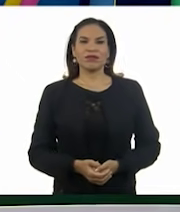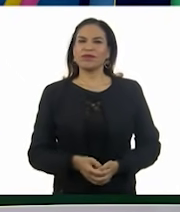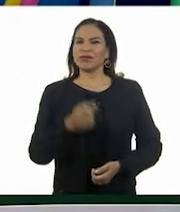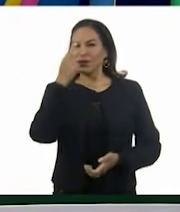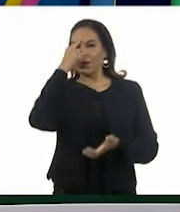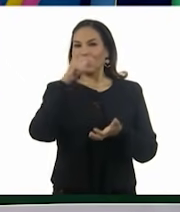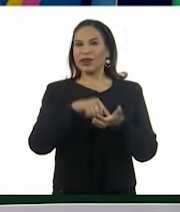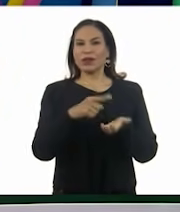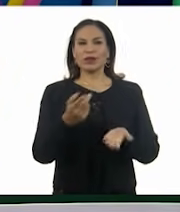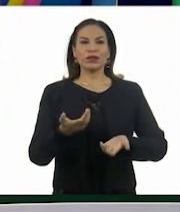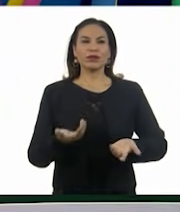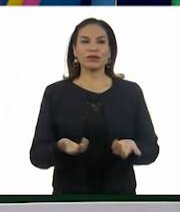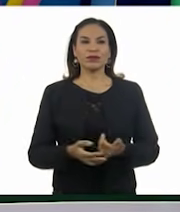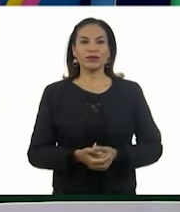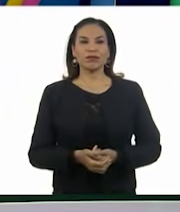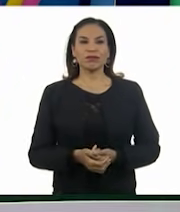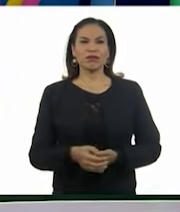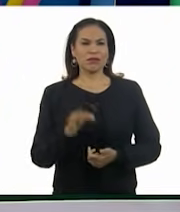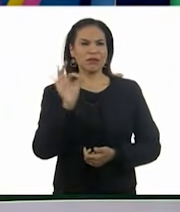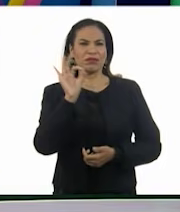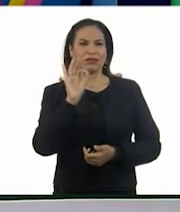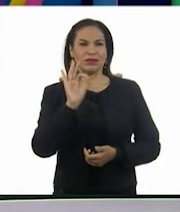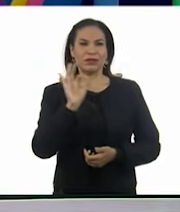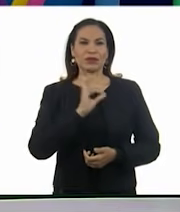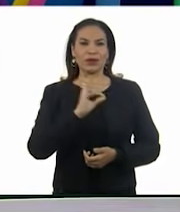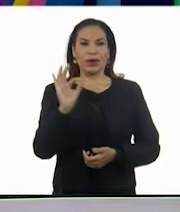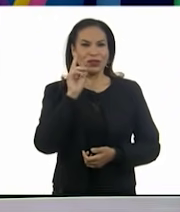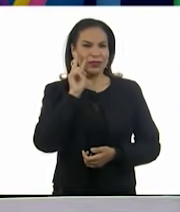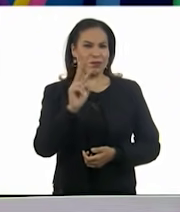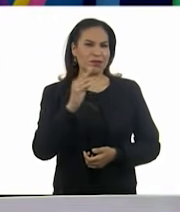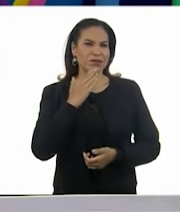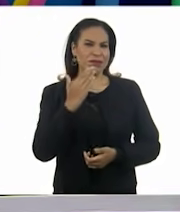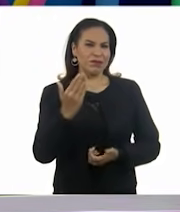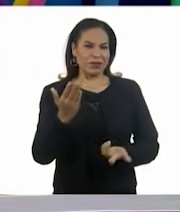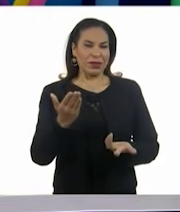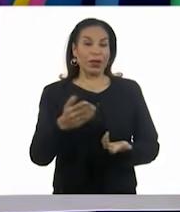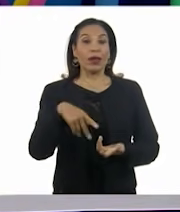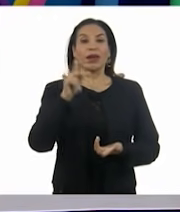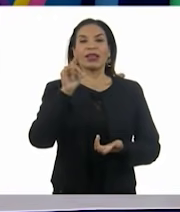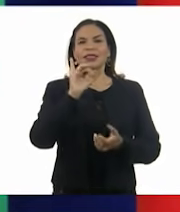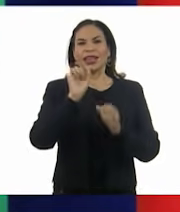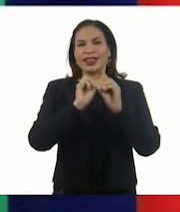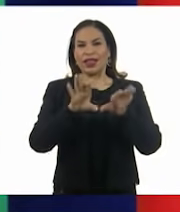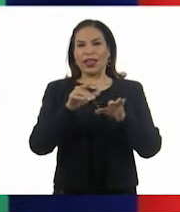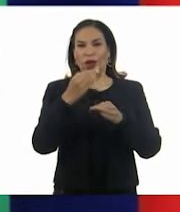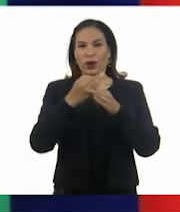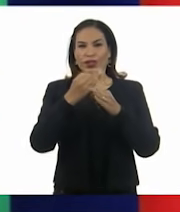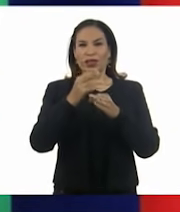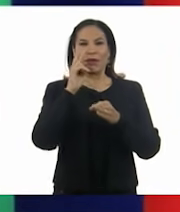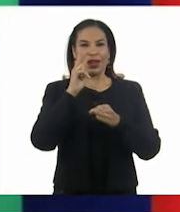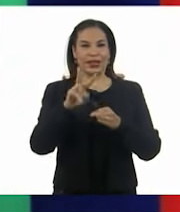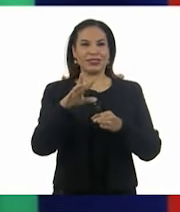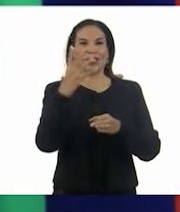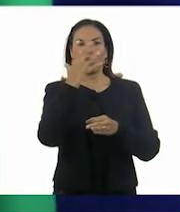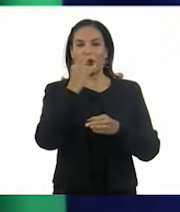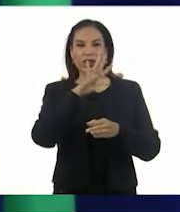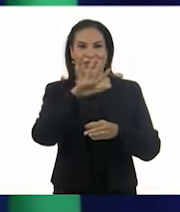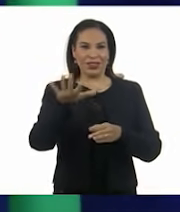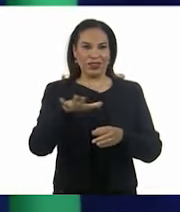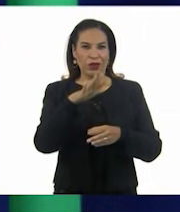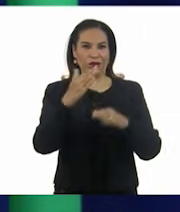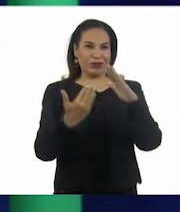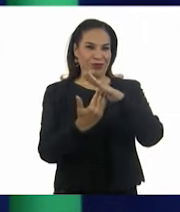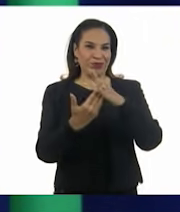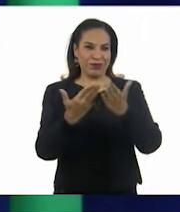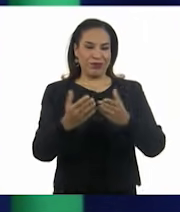Creo que... ¿Crees? Puede ser, puede ser, no se ve tan mal. Pero, ¿qué te parece si la dejamos arribita para que se vea así bien adornado nuestro